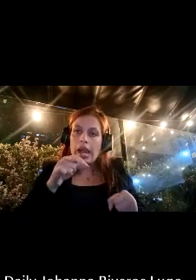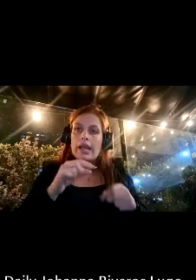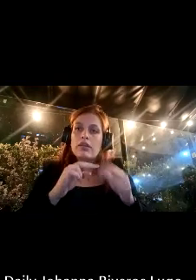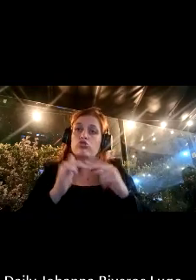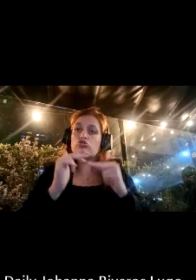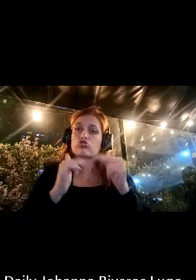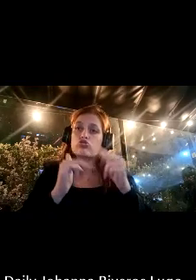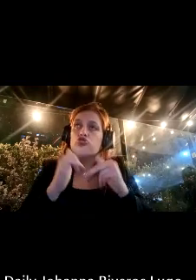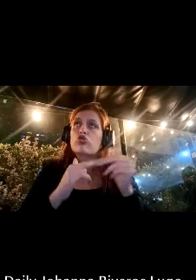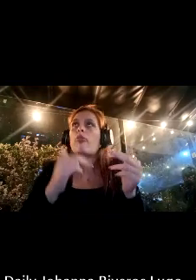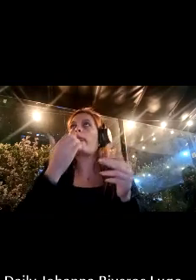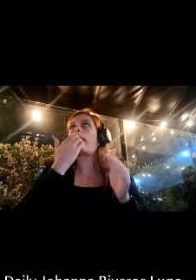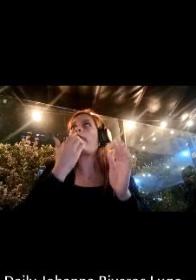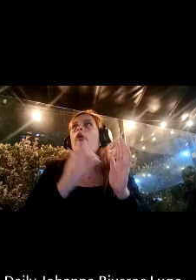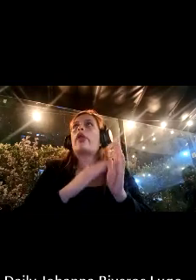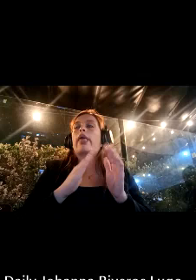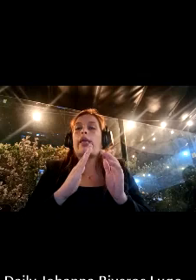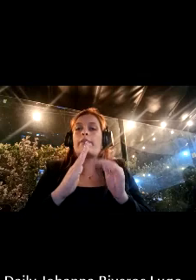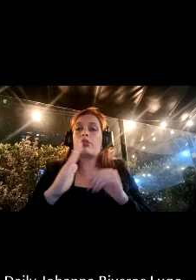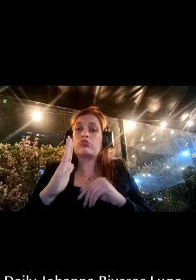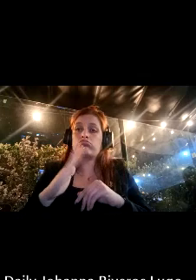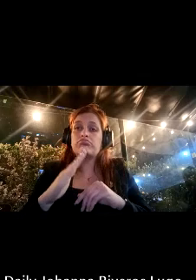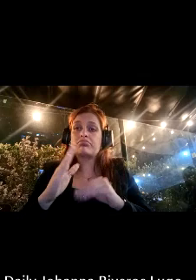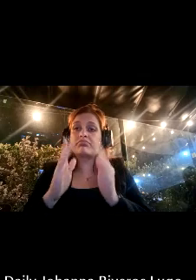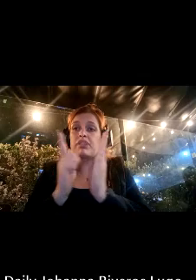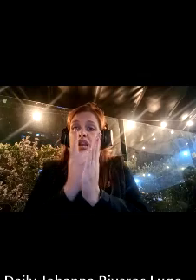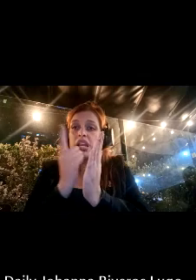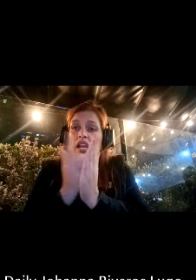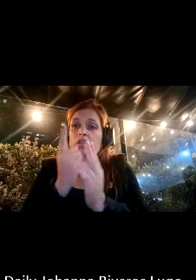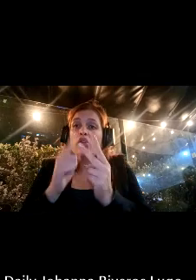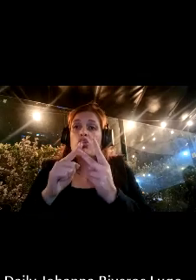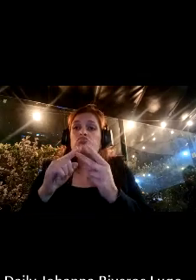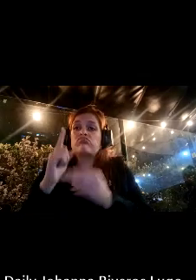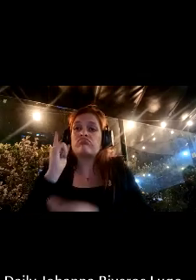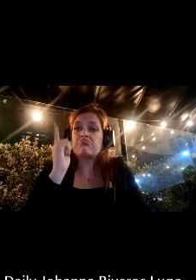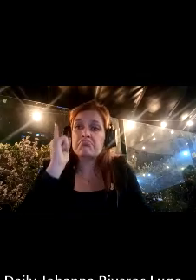un cuaderno, un libro, una tabla, cualquier cosa así,